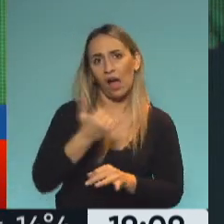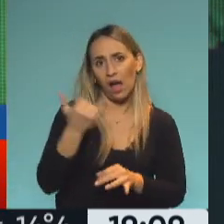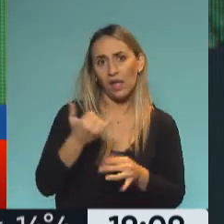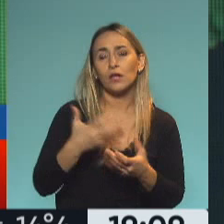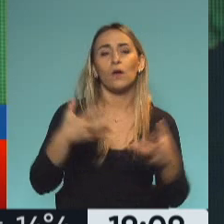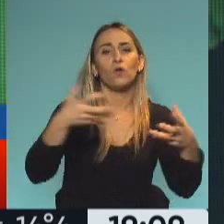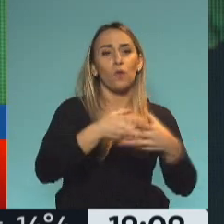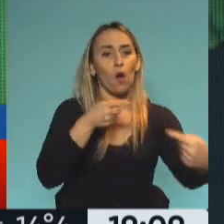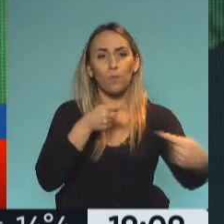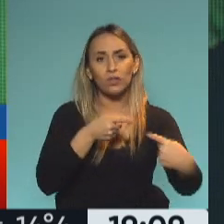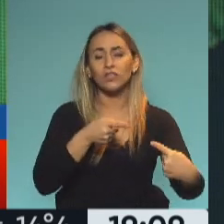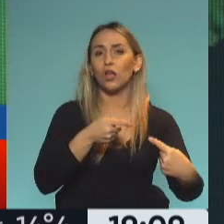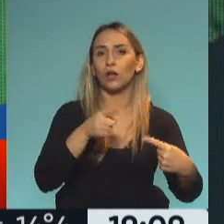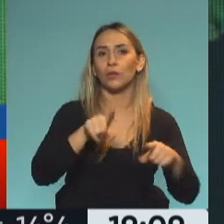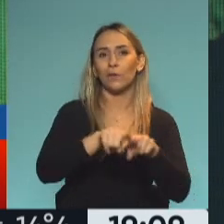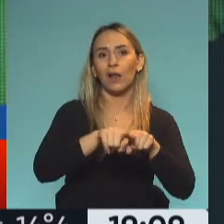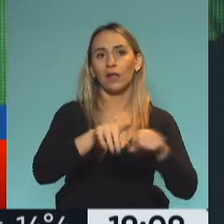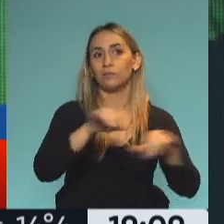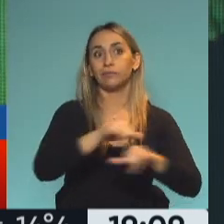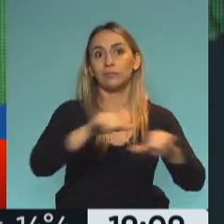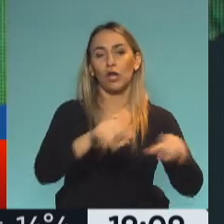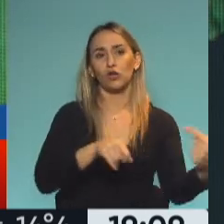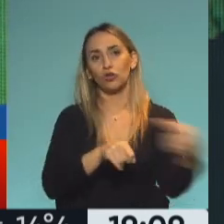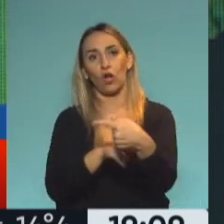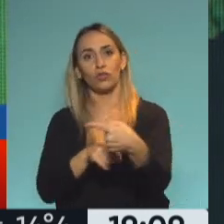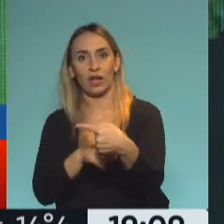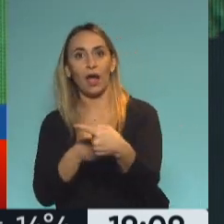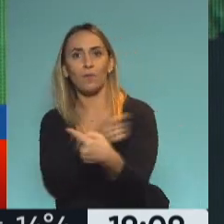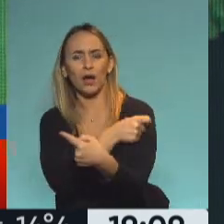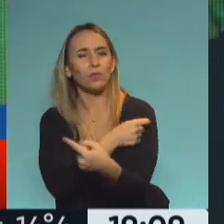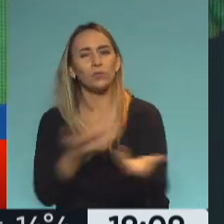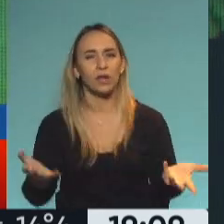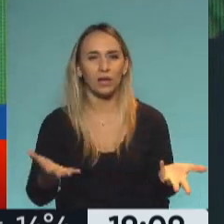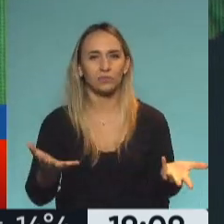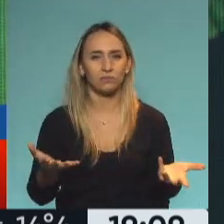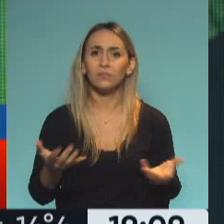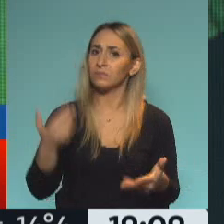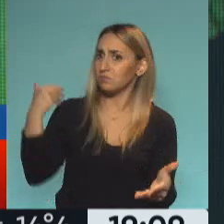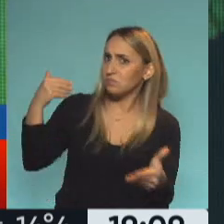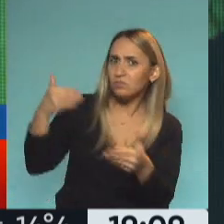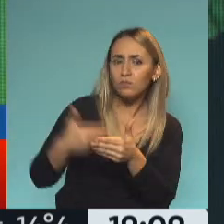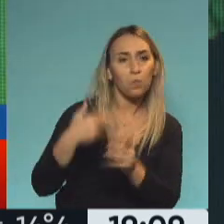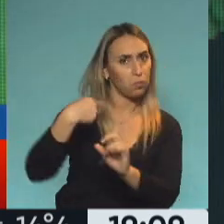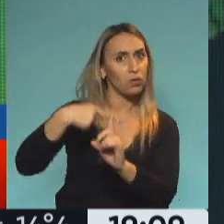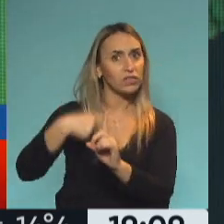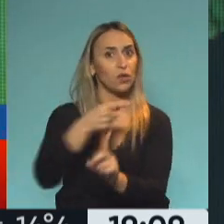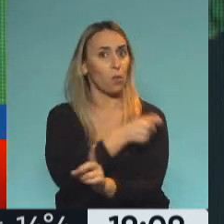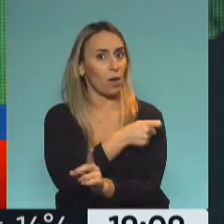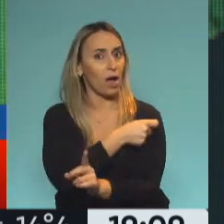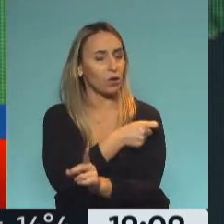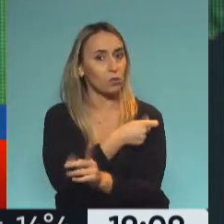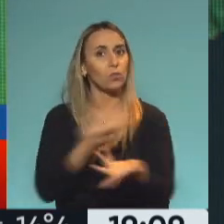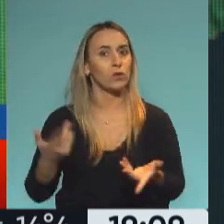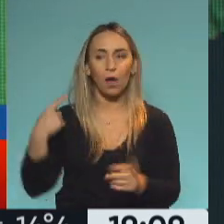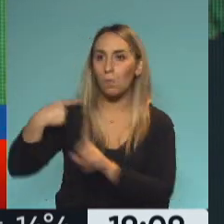haciendo campaña en contra del proceso de vacunación. Hoy había noticias muy importantes positivas con respecto a la vacuna que no tuvieron la misma relevancia que